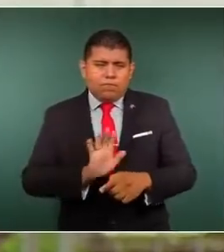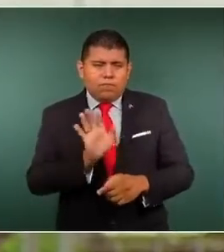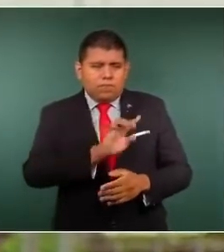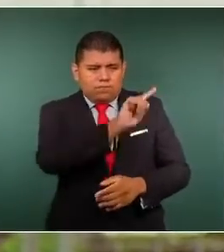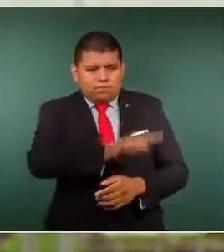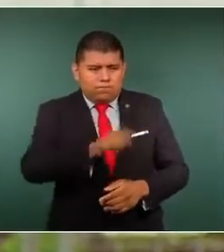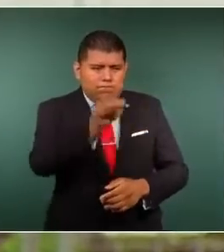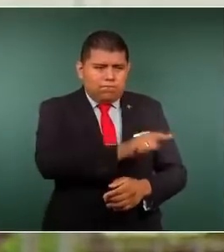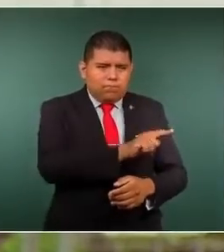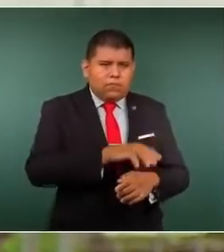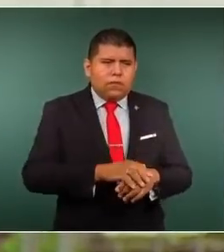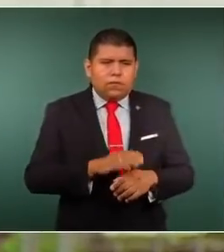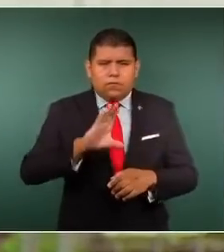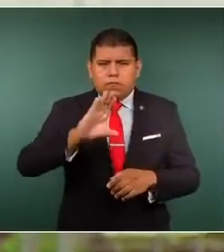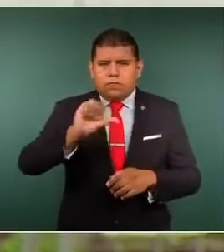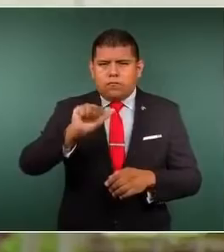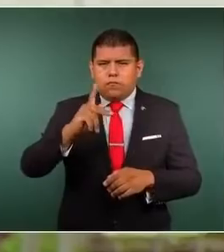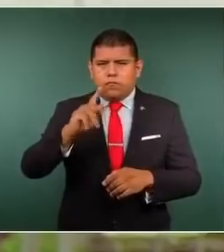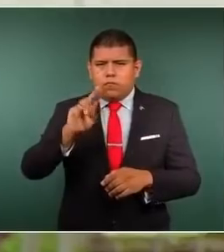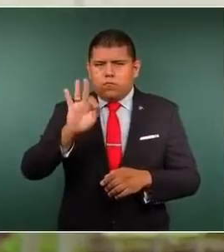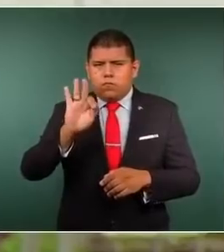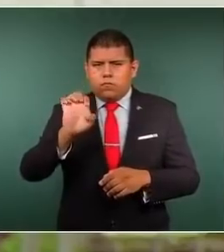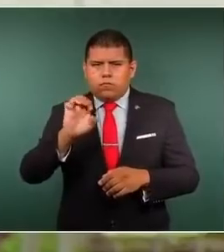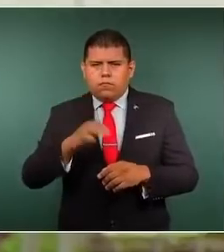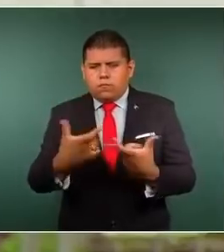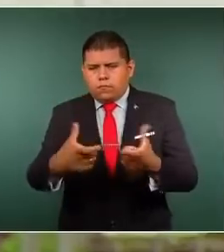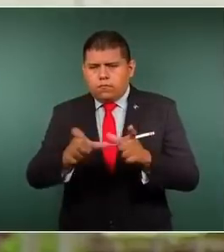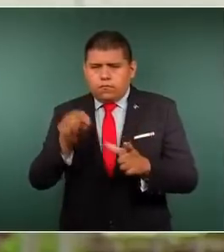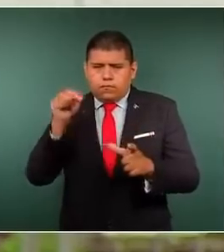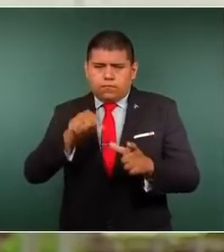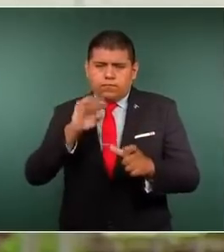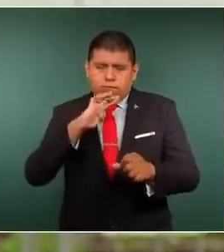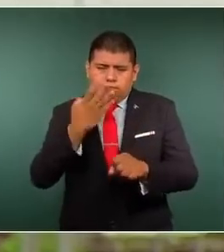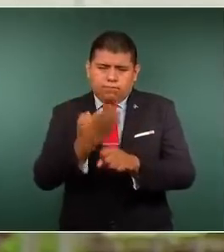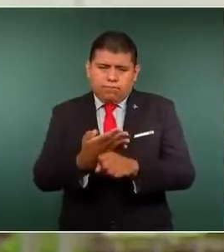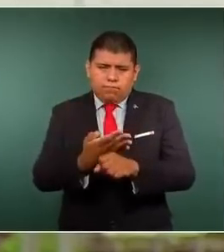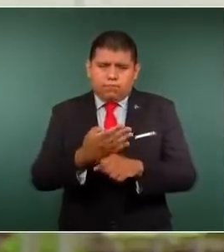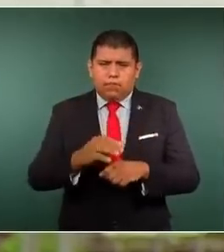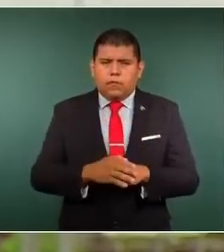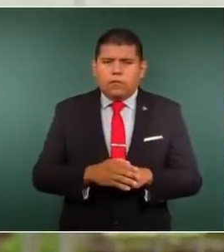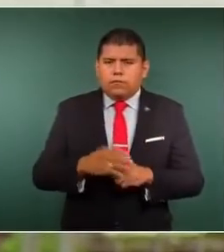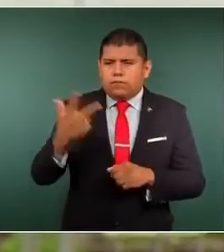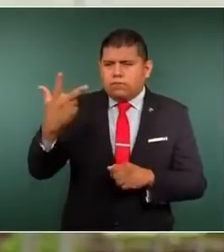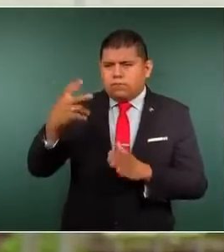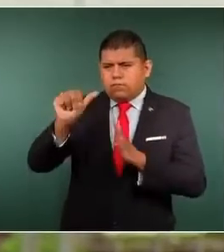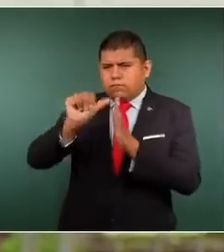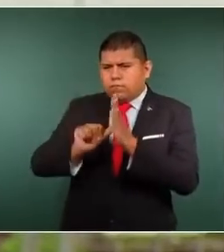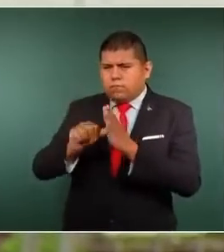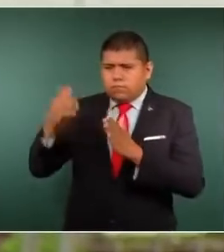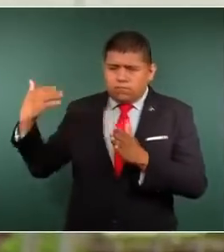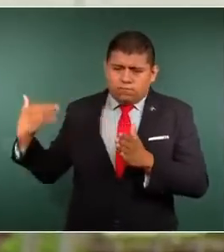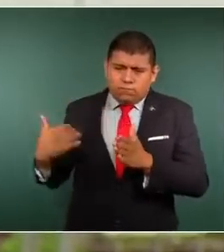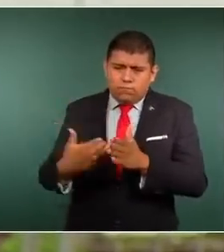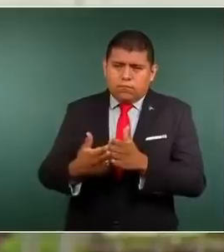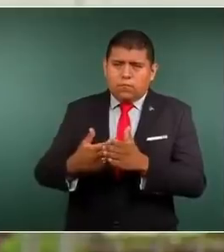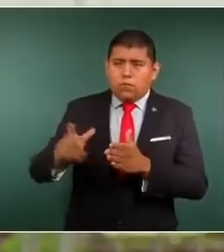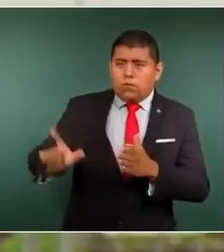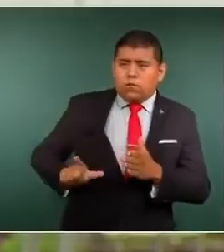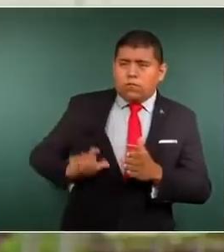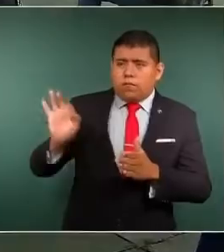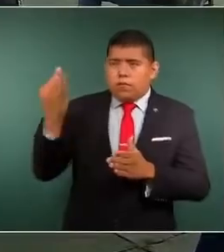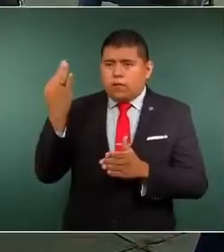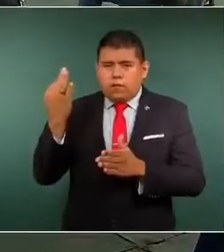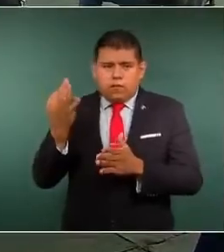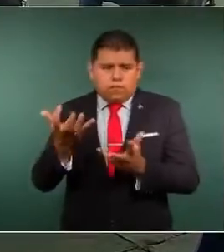autopistas a cargo de capufe operadas por capufe y en estos ocho meses parecieron por lo menos no se ve que el gobierno federal haya hecho algo al respecto